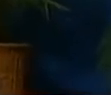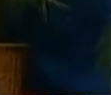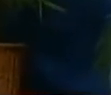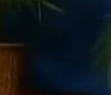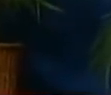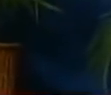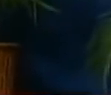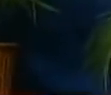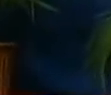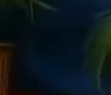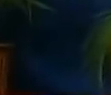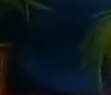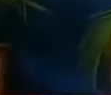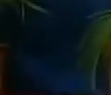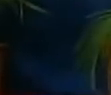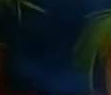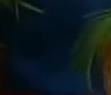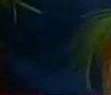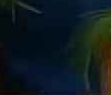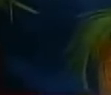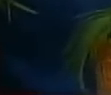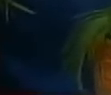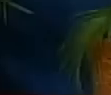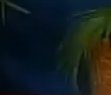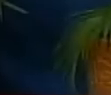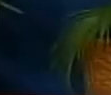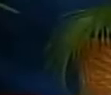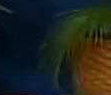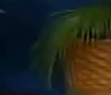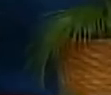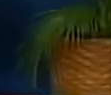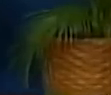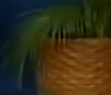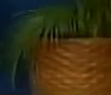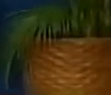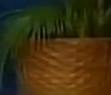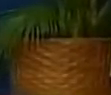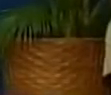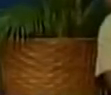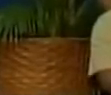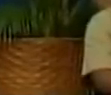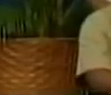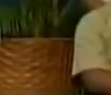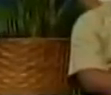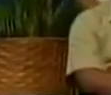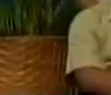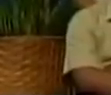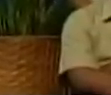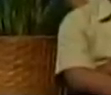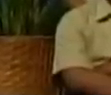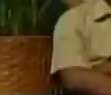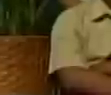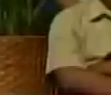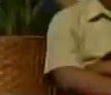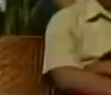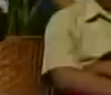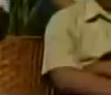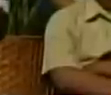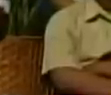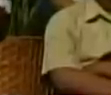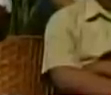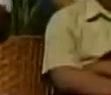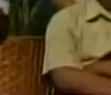hacer, y lo que hoy no podemos comprar, nosotros tenemos que inventarlo, tenemos que crearlo, tenemos que